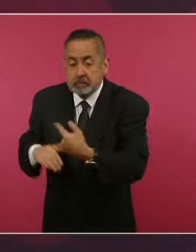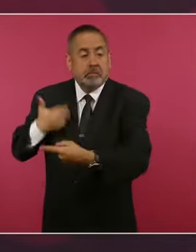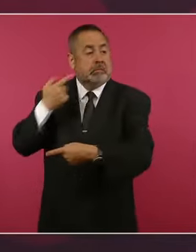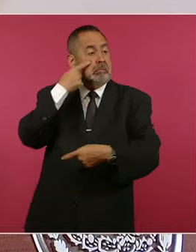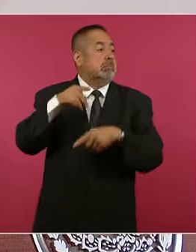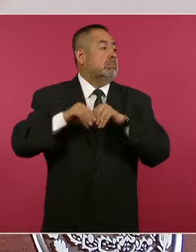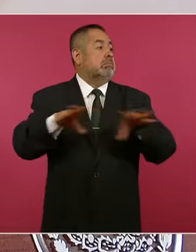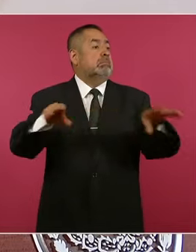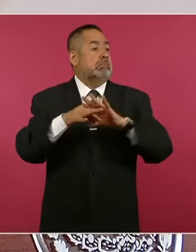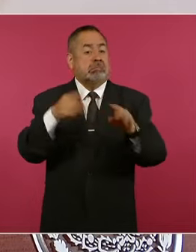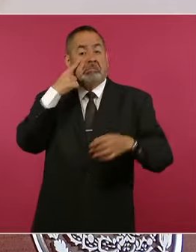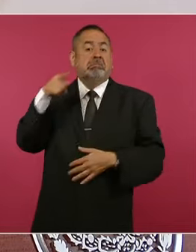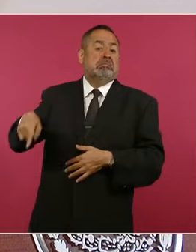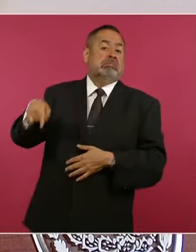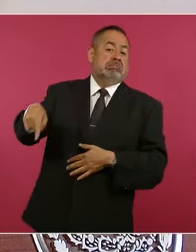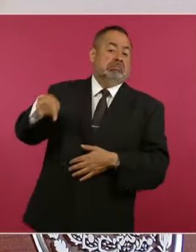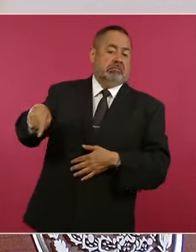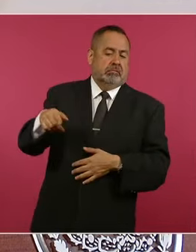nada más